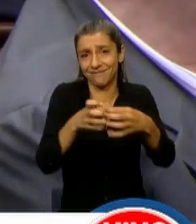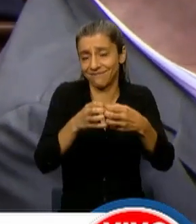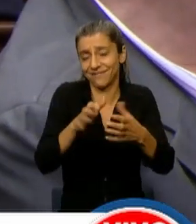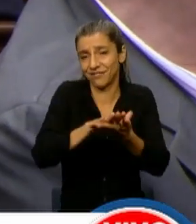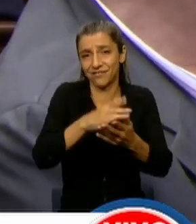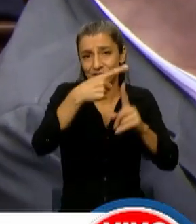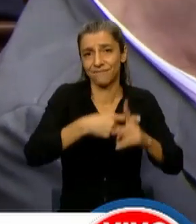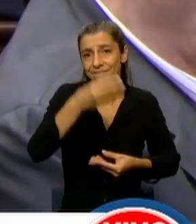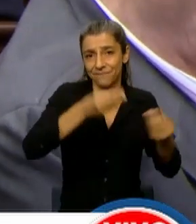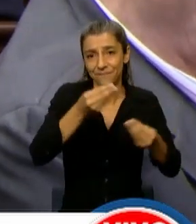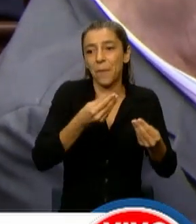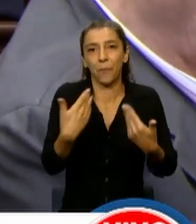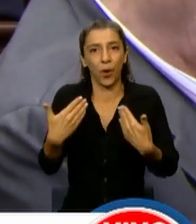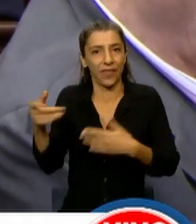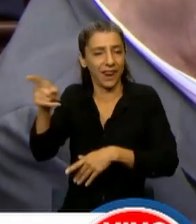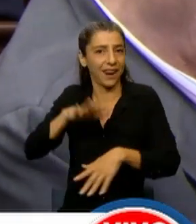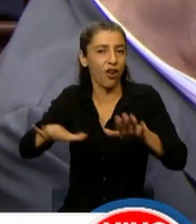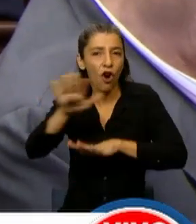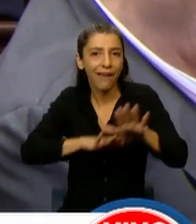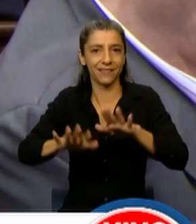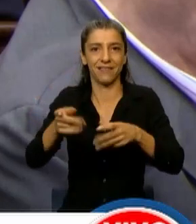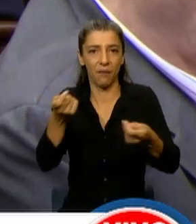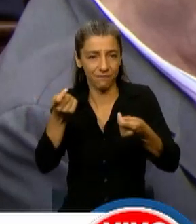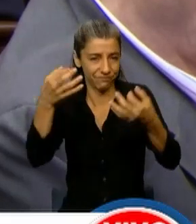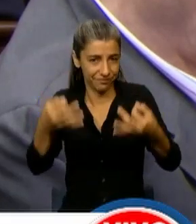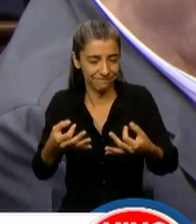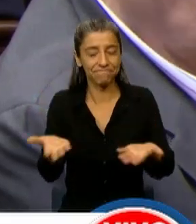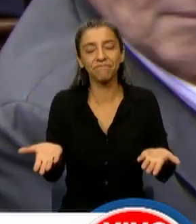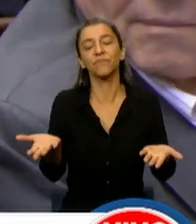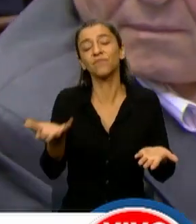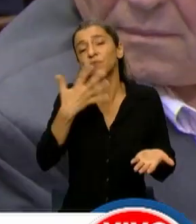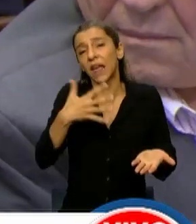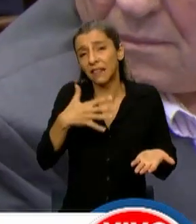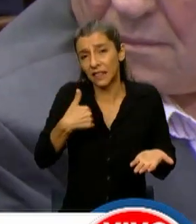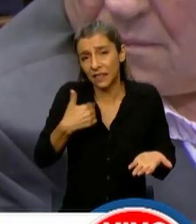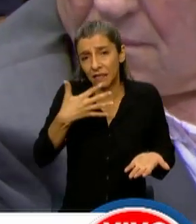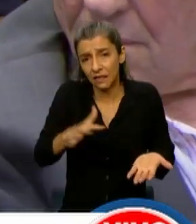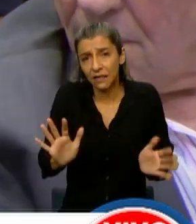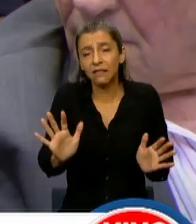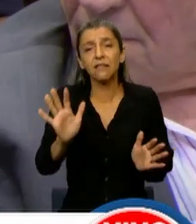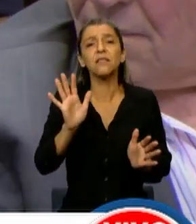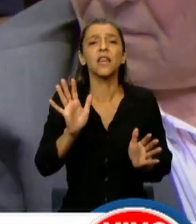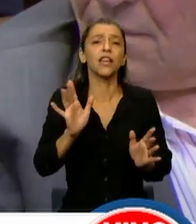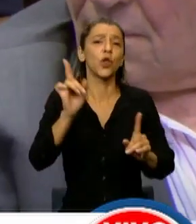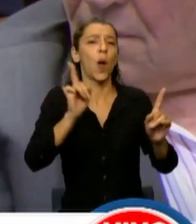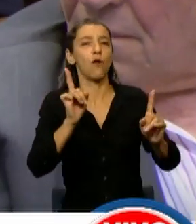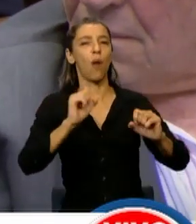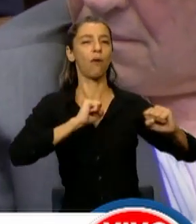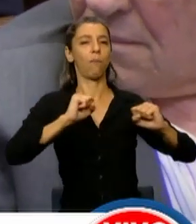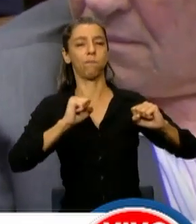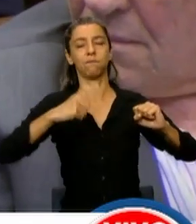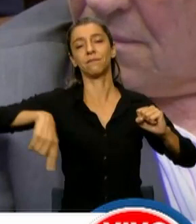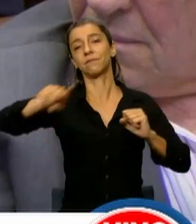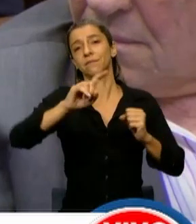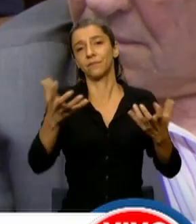para ordenar su gestión. Así que entiendo muchas veces lo que es la pirotecnia verbal